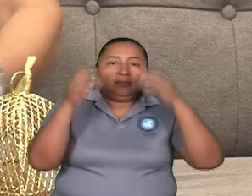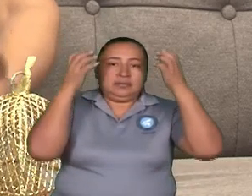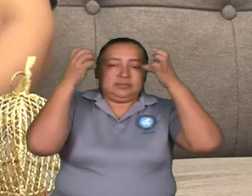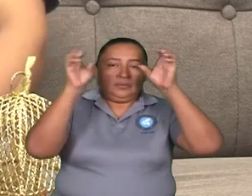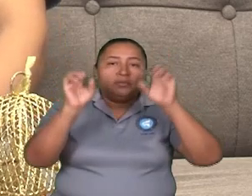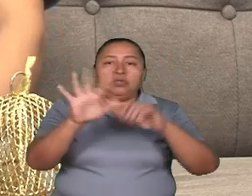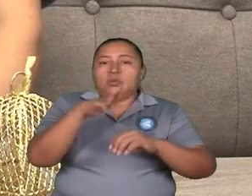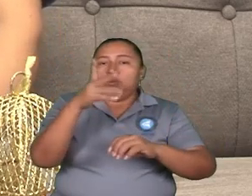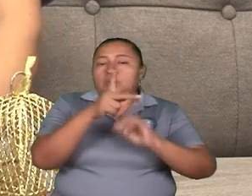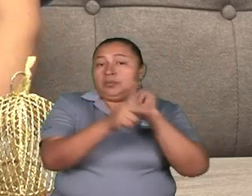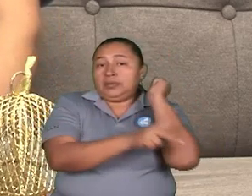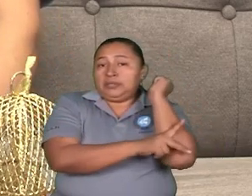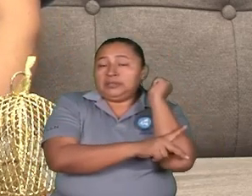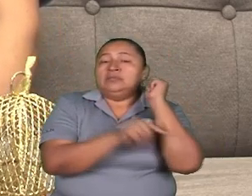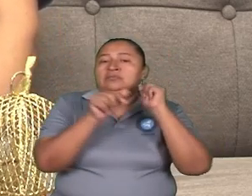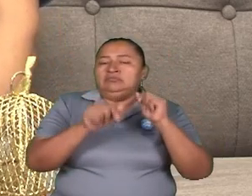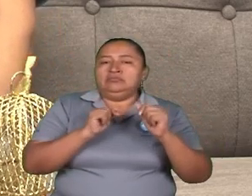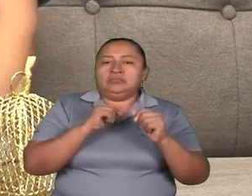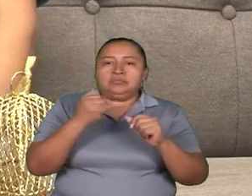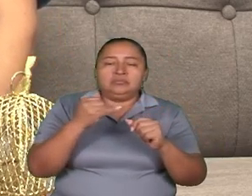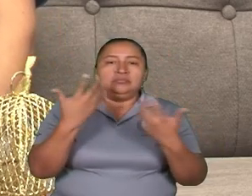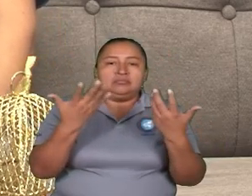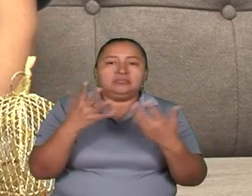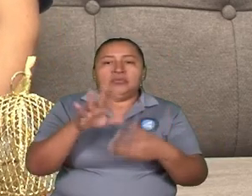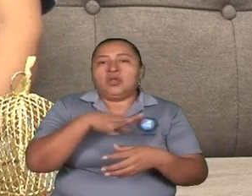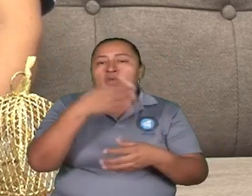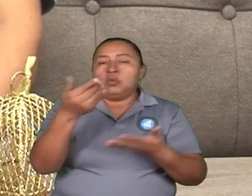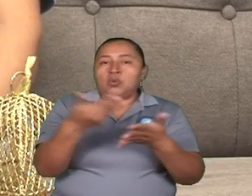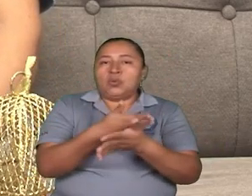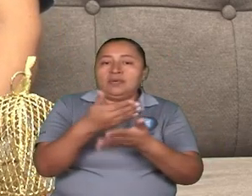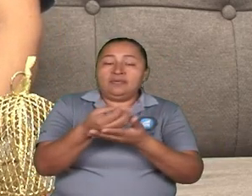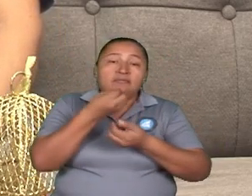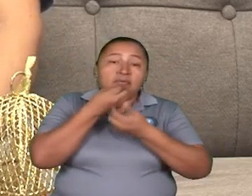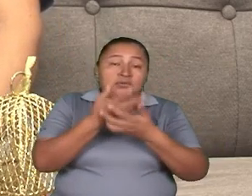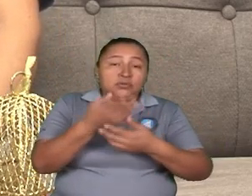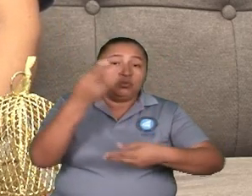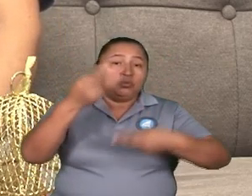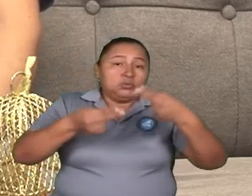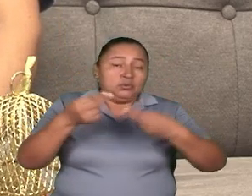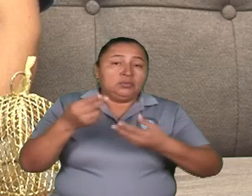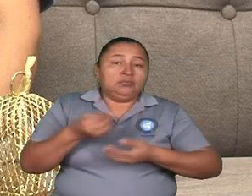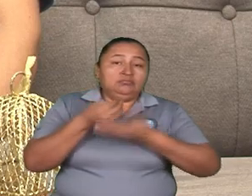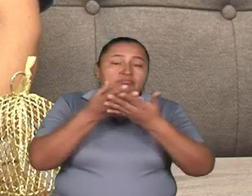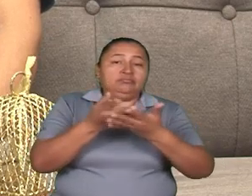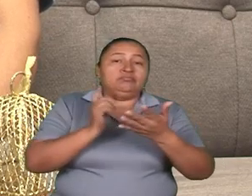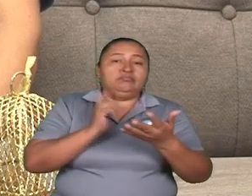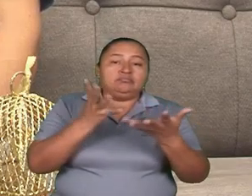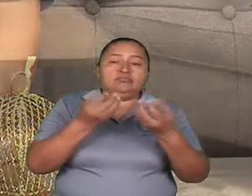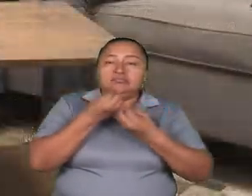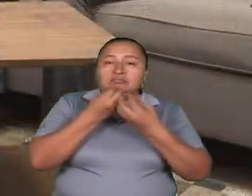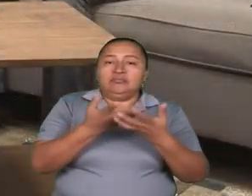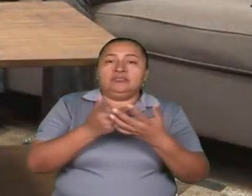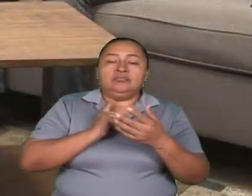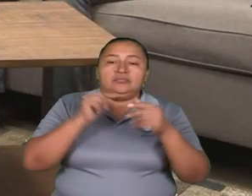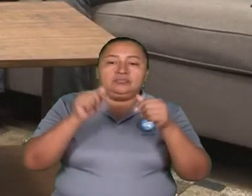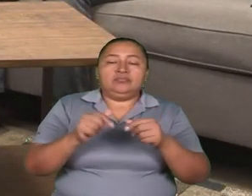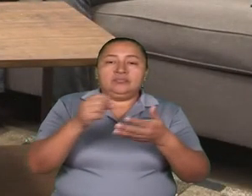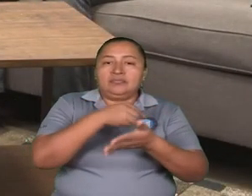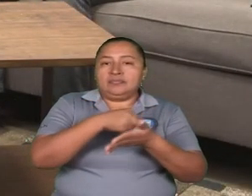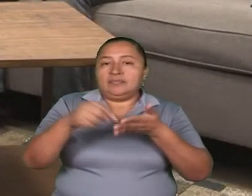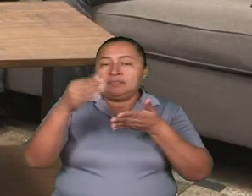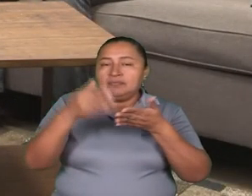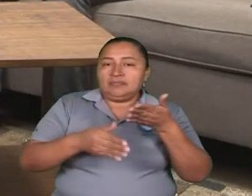comidería, que son de otros países, pero que aquí tienen su negocio en el país. Mira, y ellos también